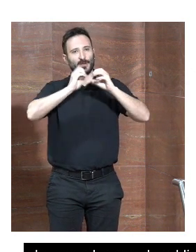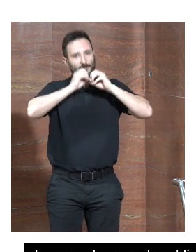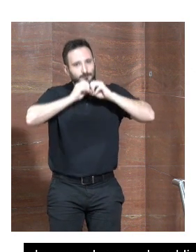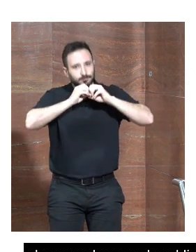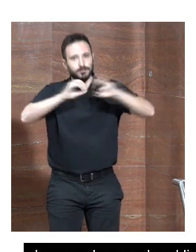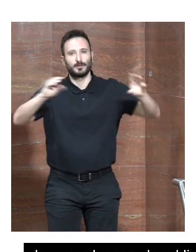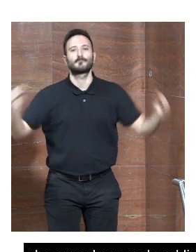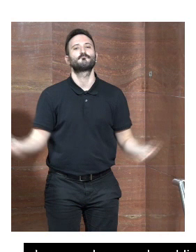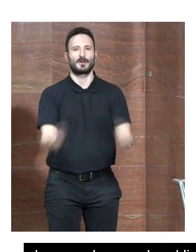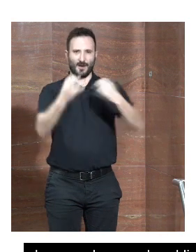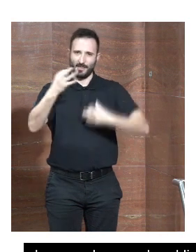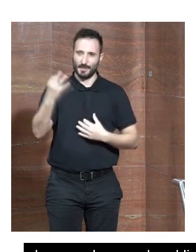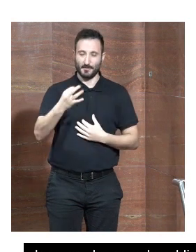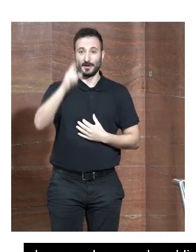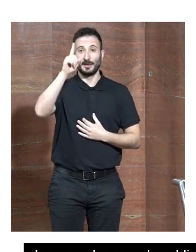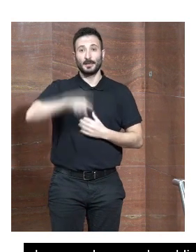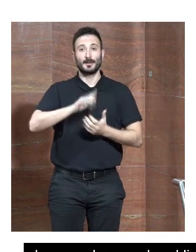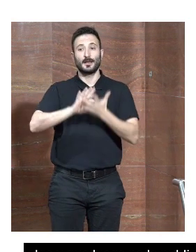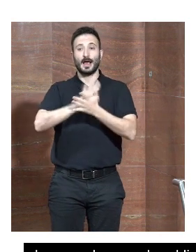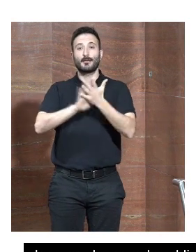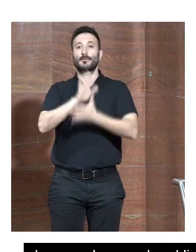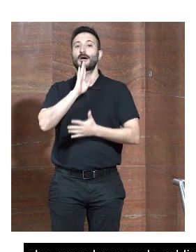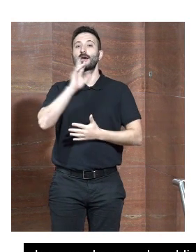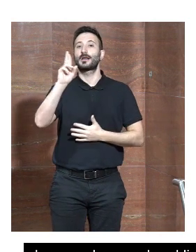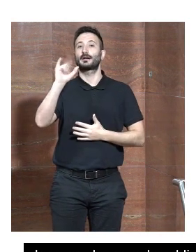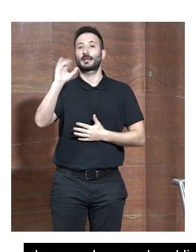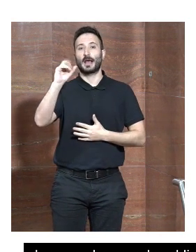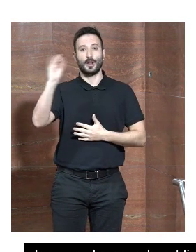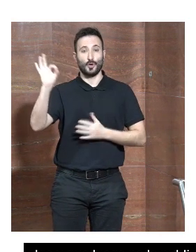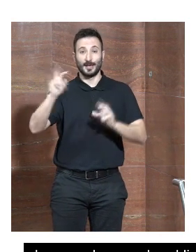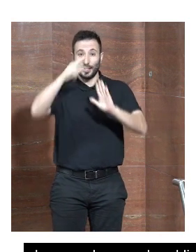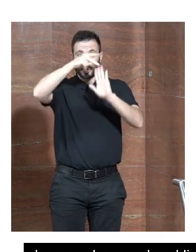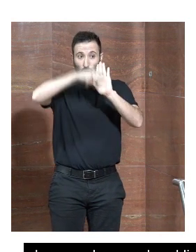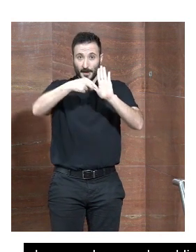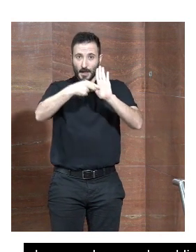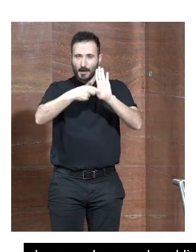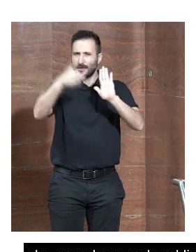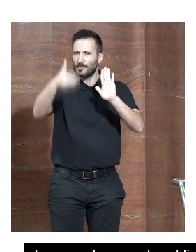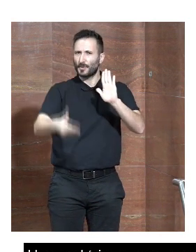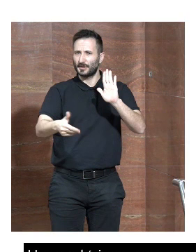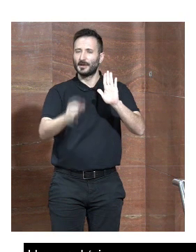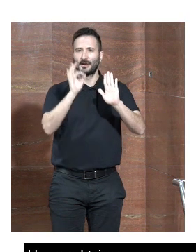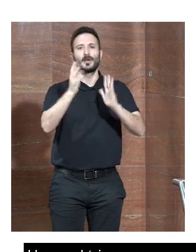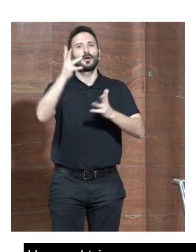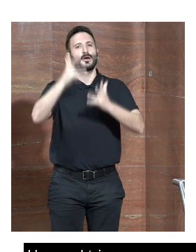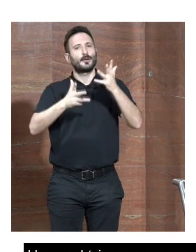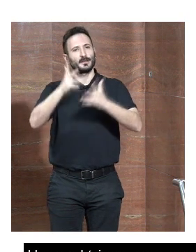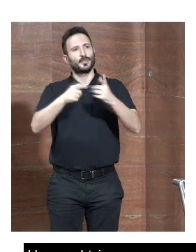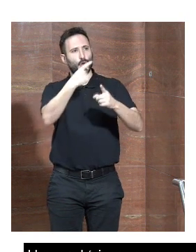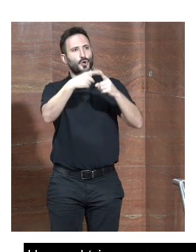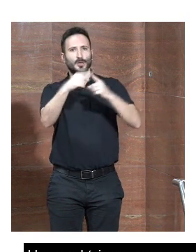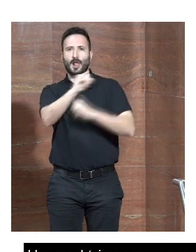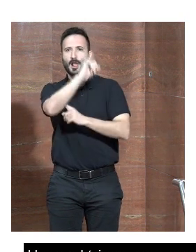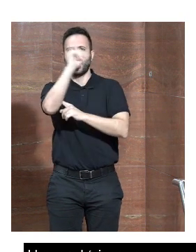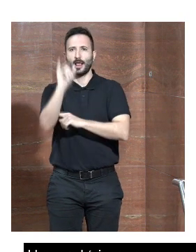Y también quería hacer una referencia a algo que ha dicho Ricardo. La normativa es importante, porque es verdad que la Administración, bueno, pues desarrolla cosas, pero mucho